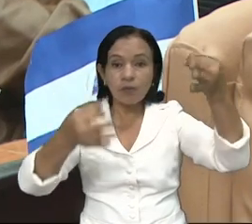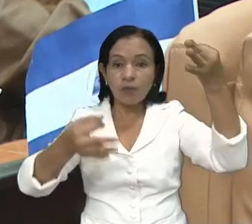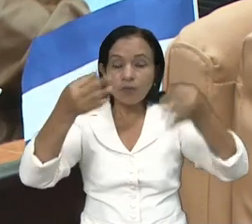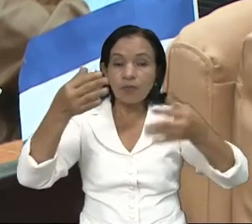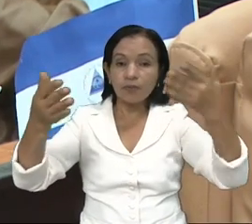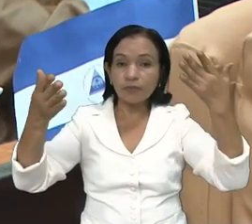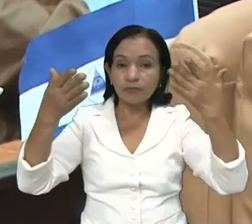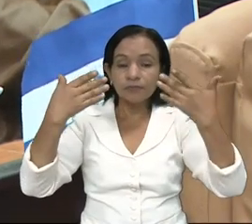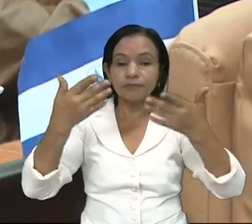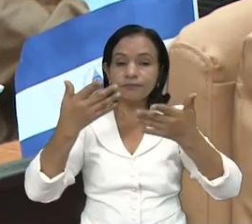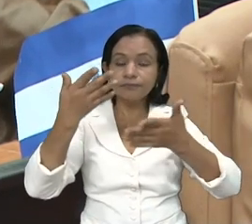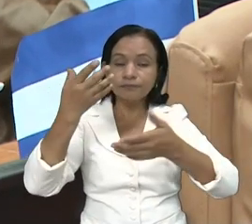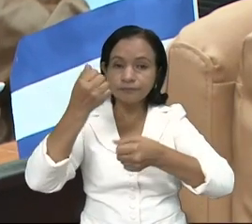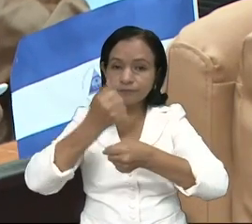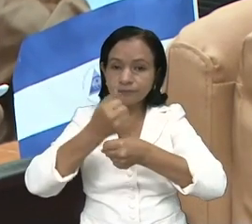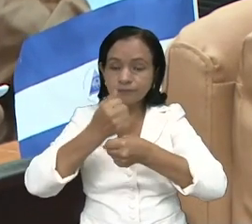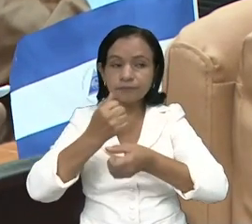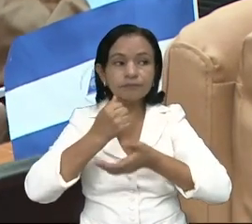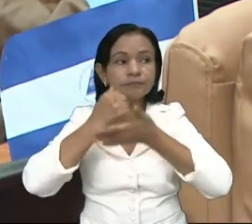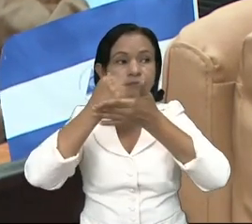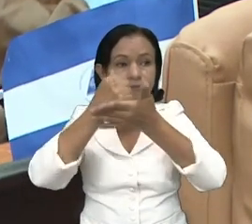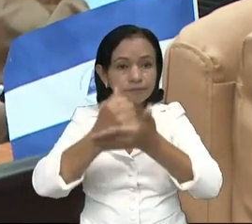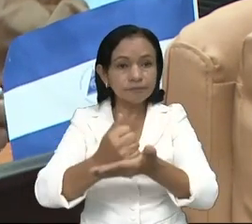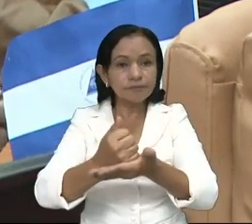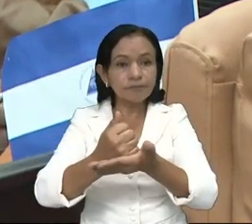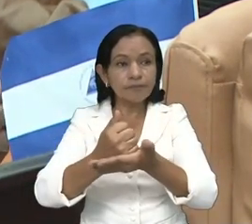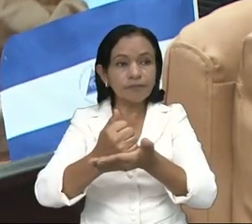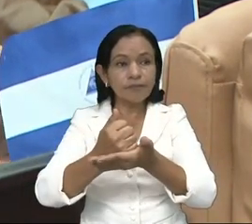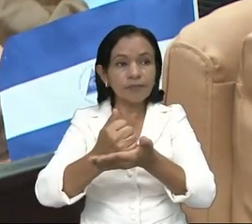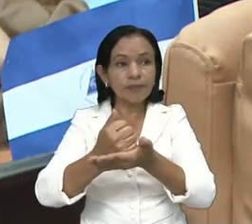climática con reparación,